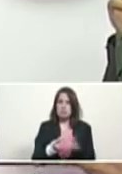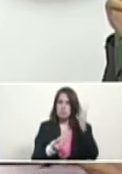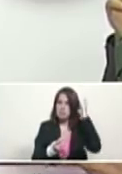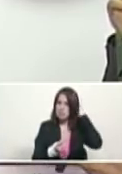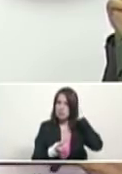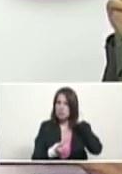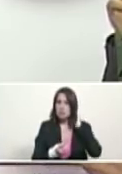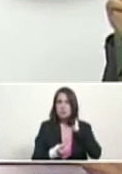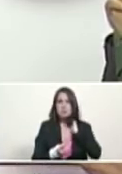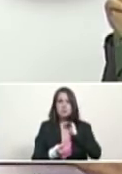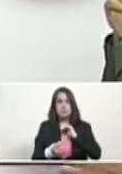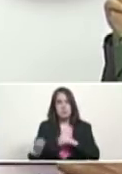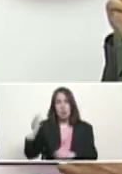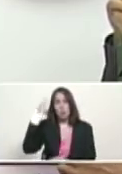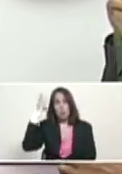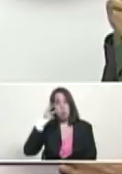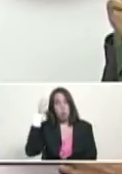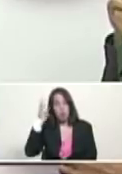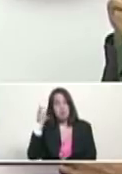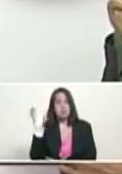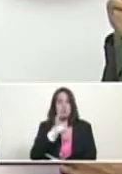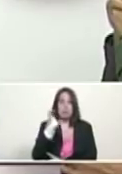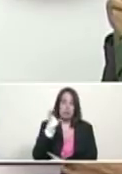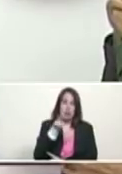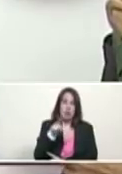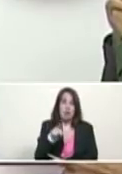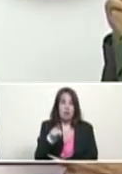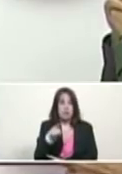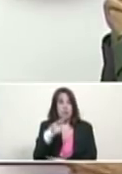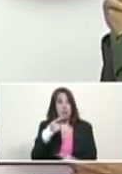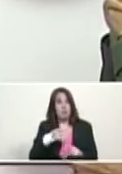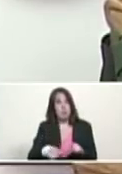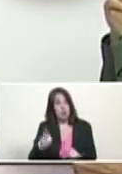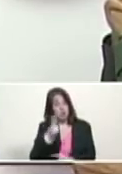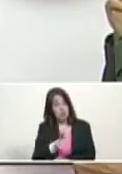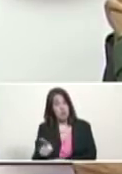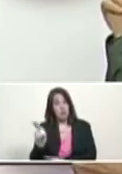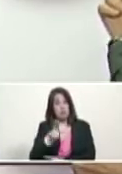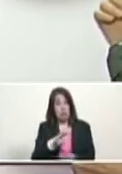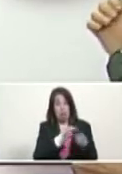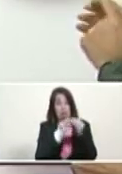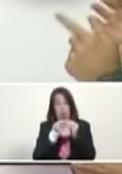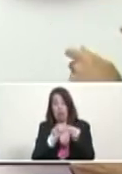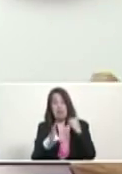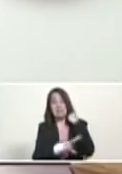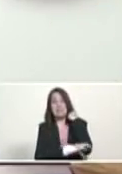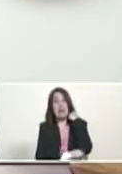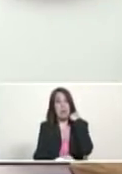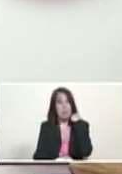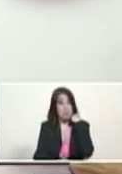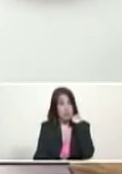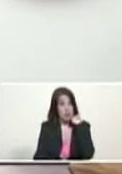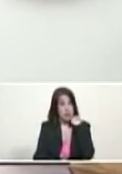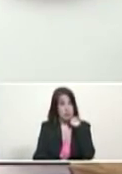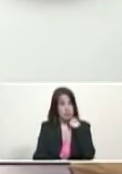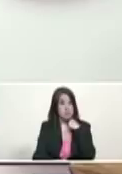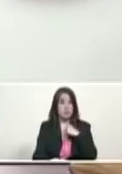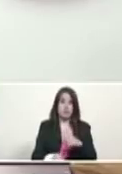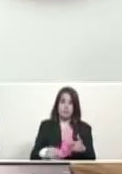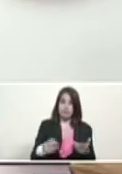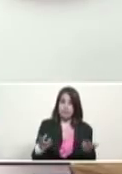en Washington y en Caracas. Pero estaban utilizando eso para montar una trampa, un falso positivo.